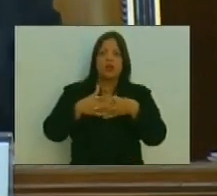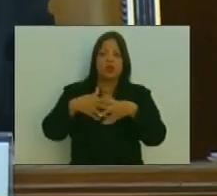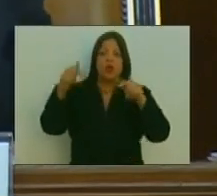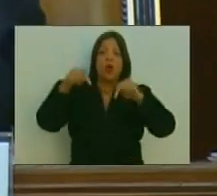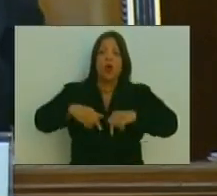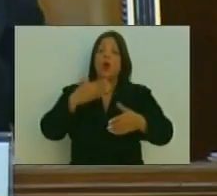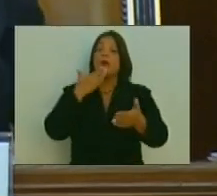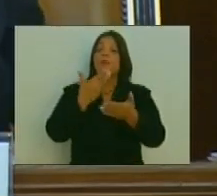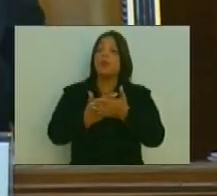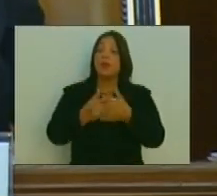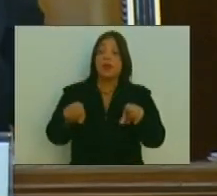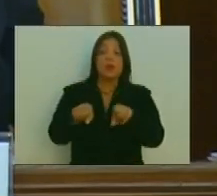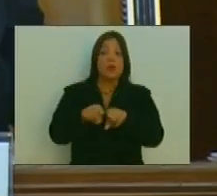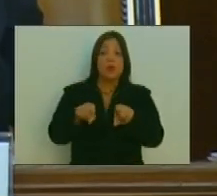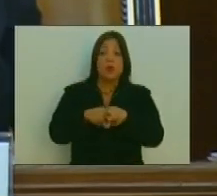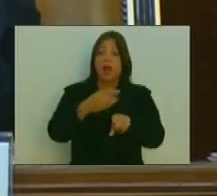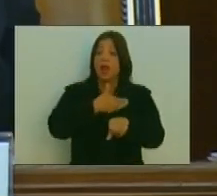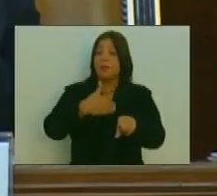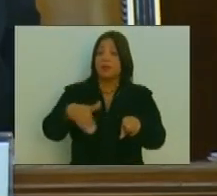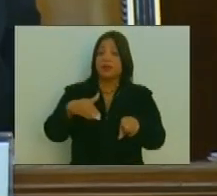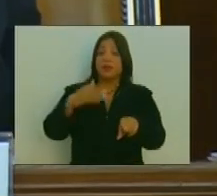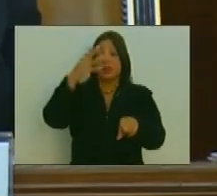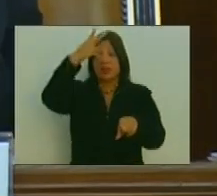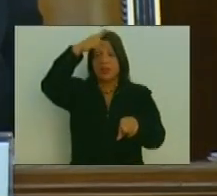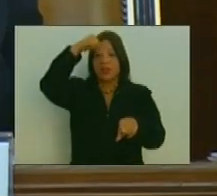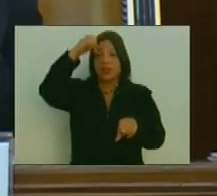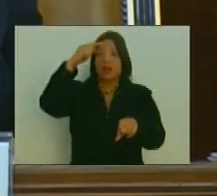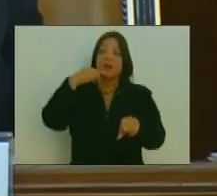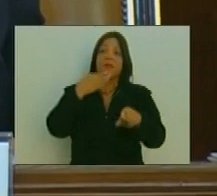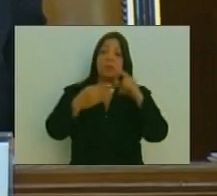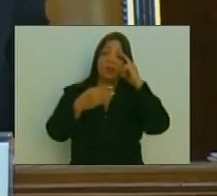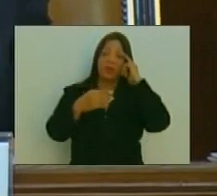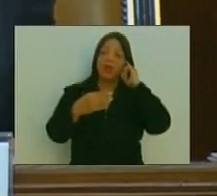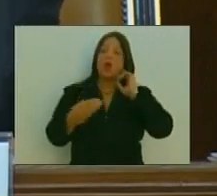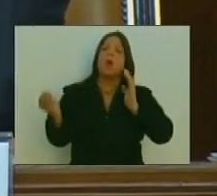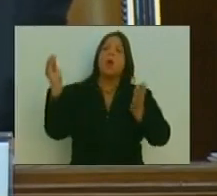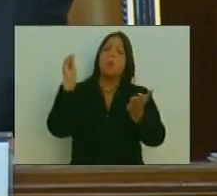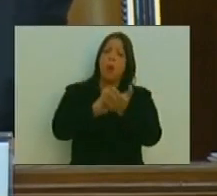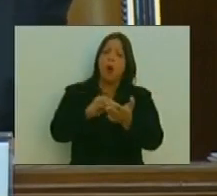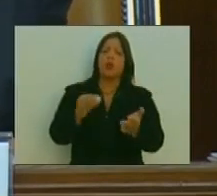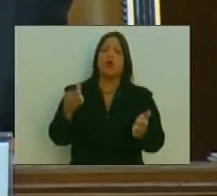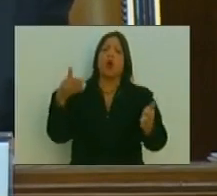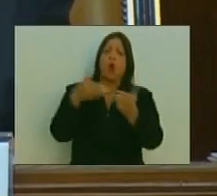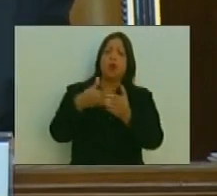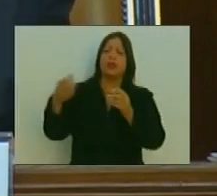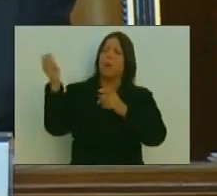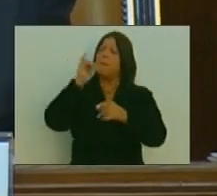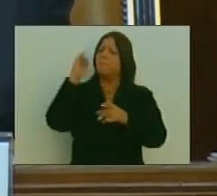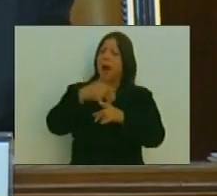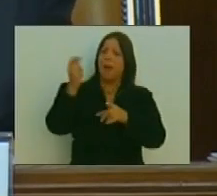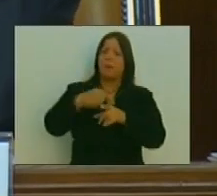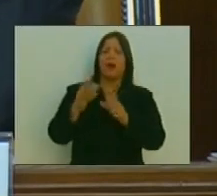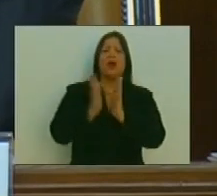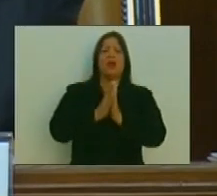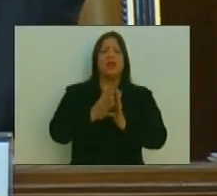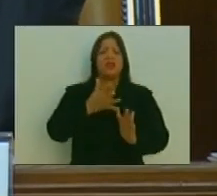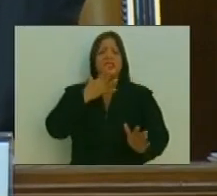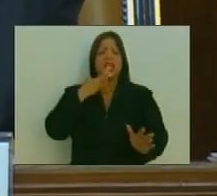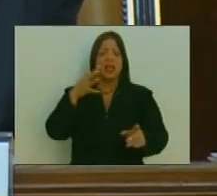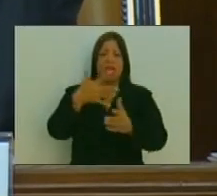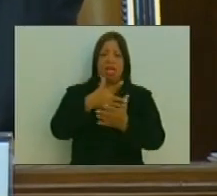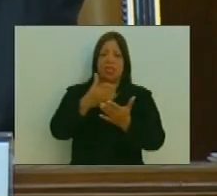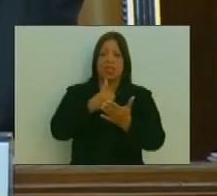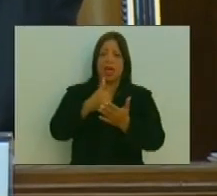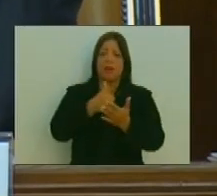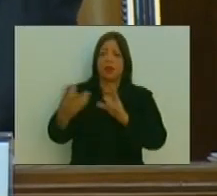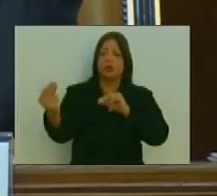pidió el presidente Donald Trump, que la Unión Europea también imponga sanciones a Venezuela, pretenden vulnerar el proceso